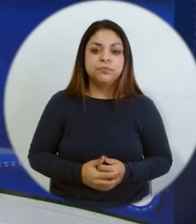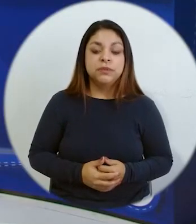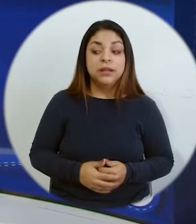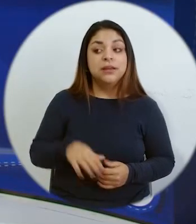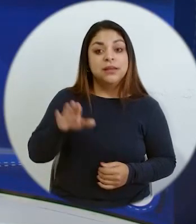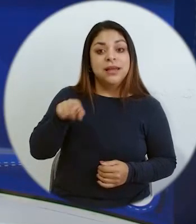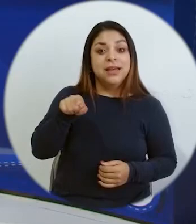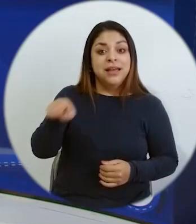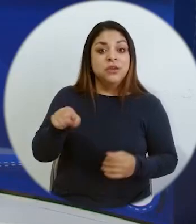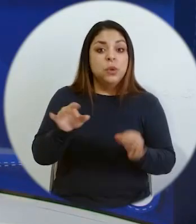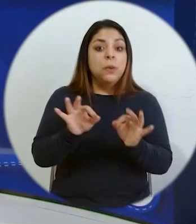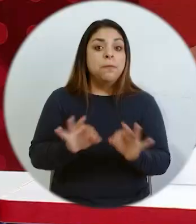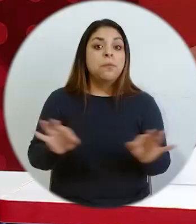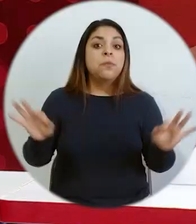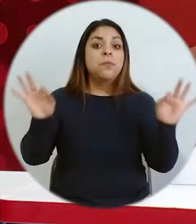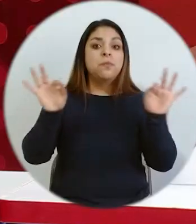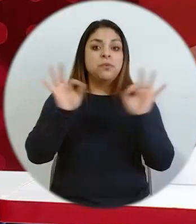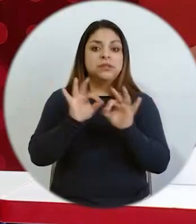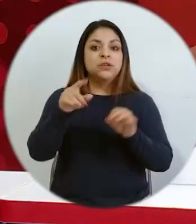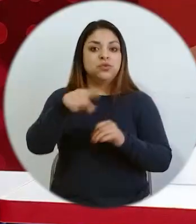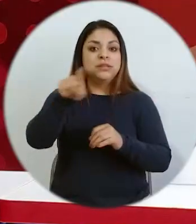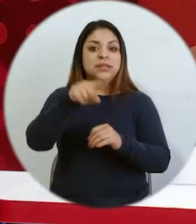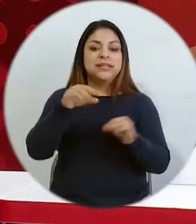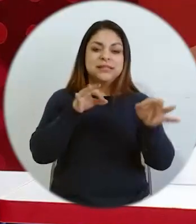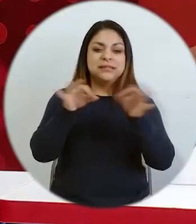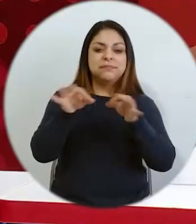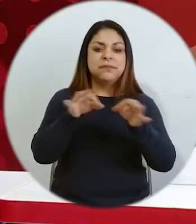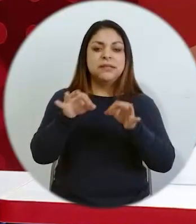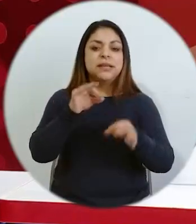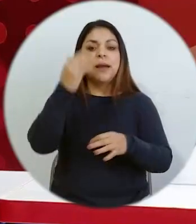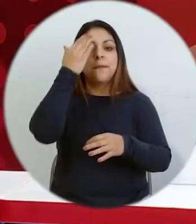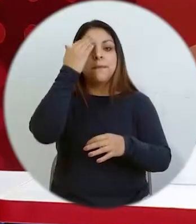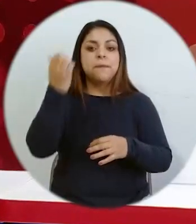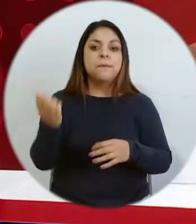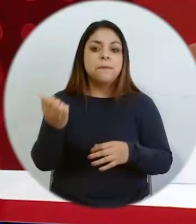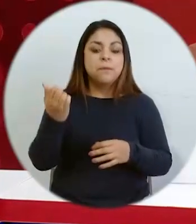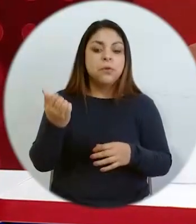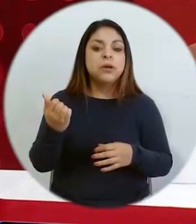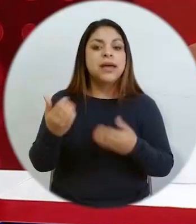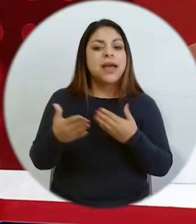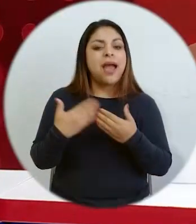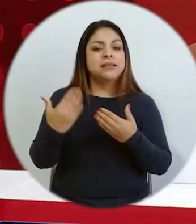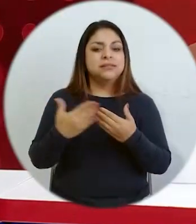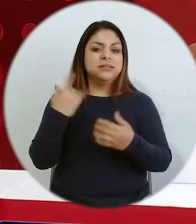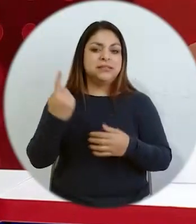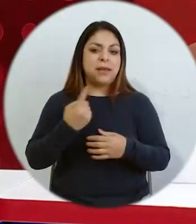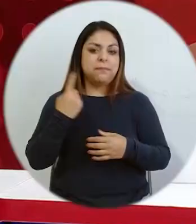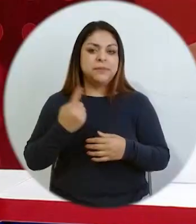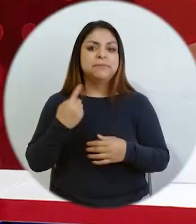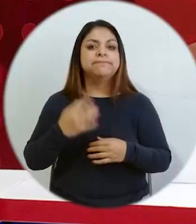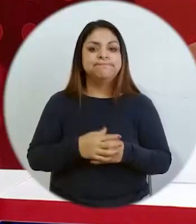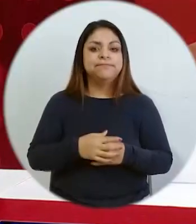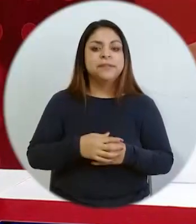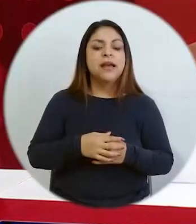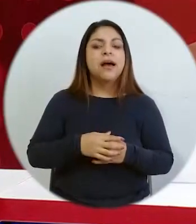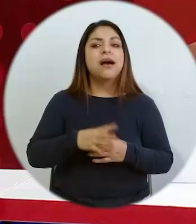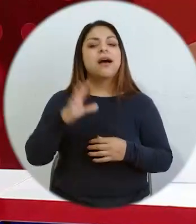y esto es muy importante como ustedes lo estaban explicando porque no